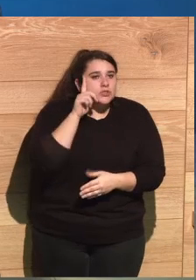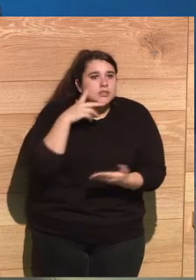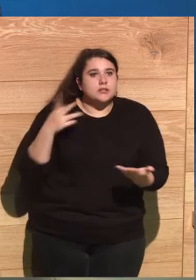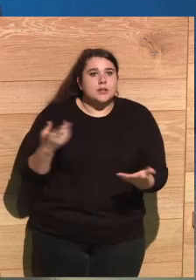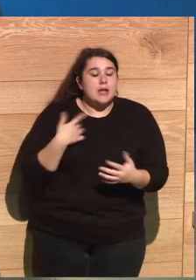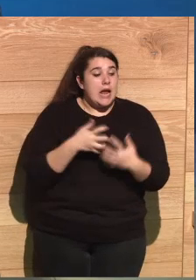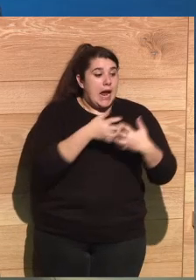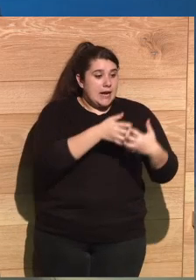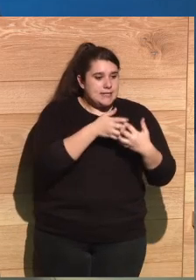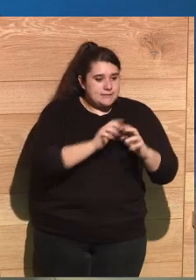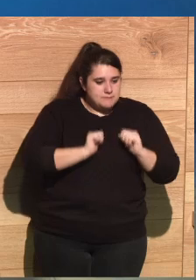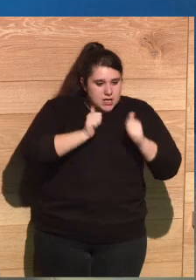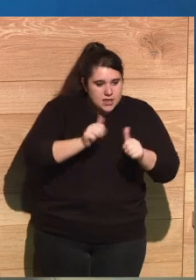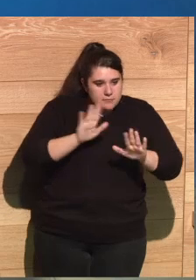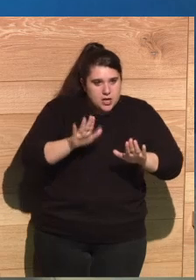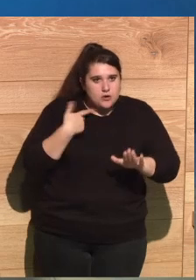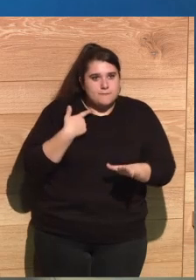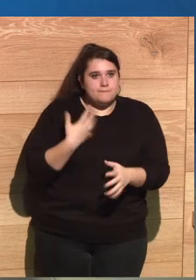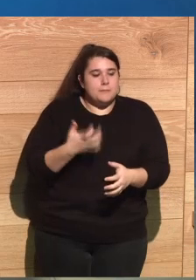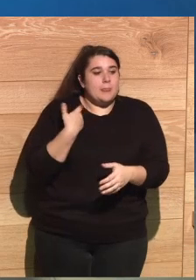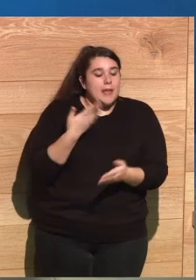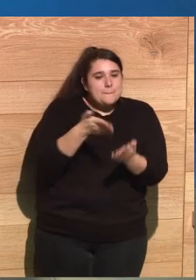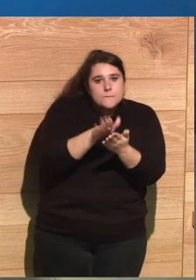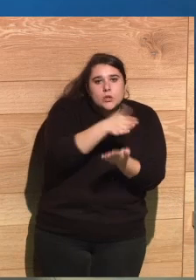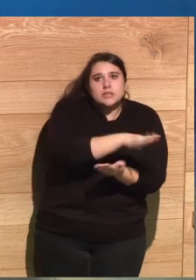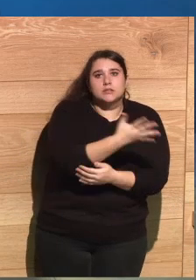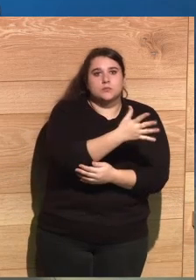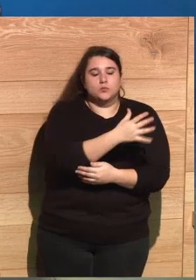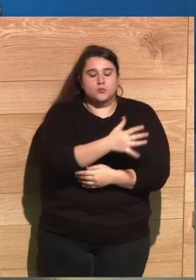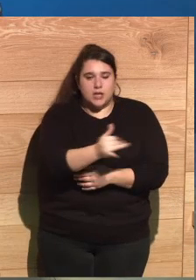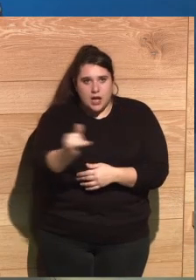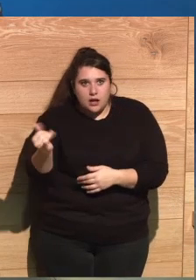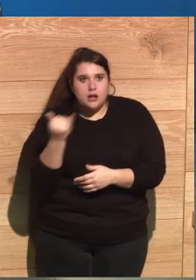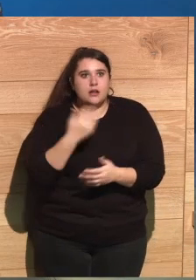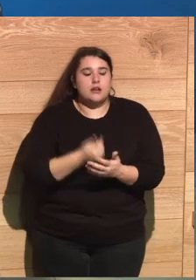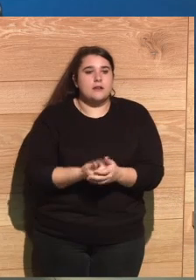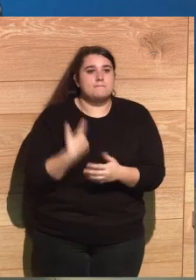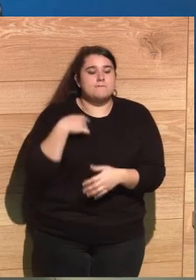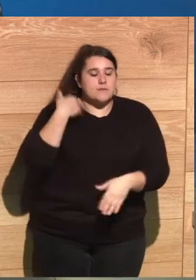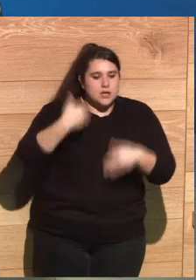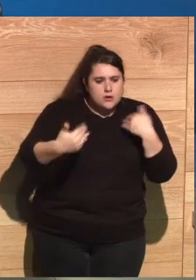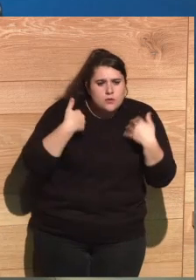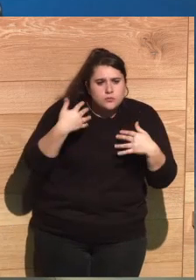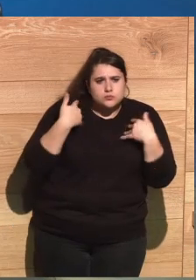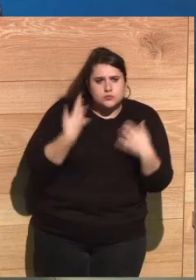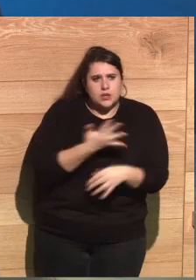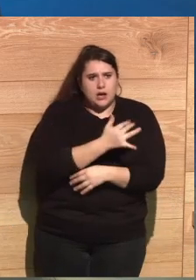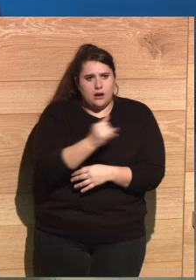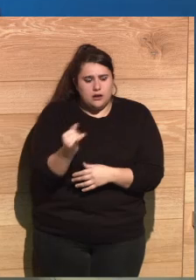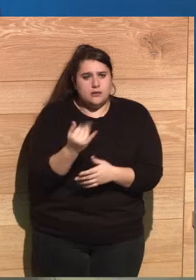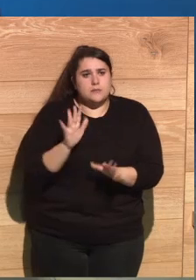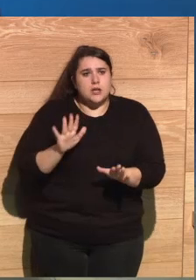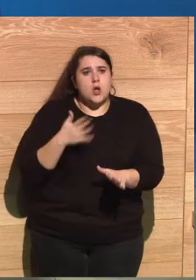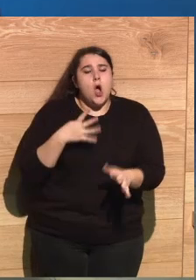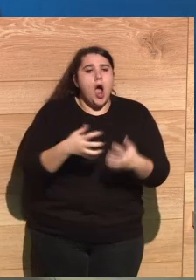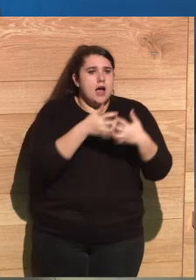pero las guerras no se ganan. Vuelven muchos cadáveres, vuelven muchos veteranos heridos, mutilados, con estrés postraumático, pero